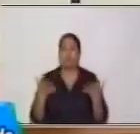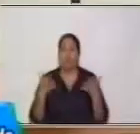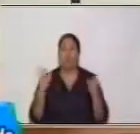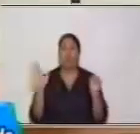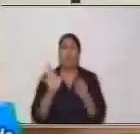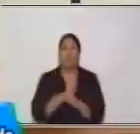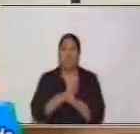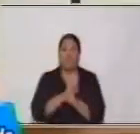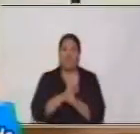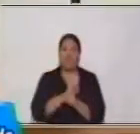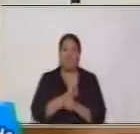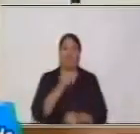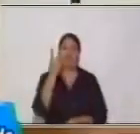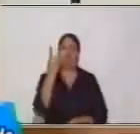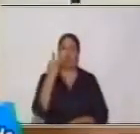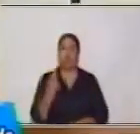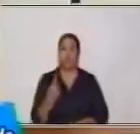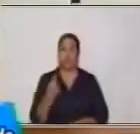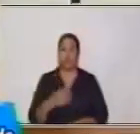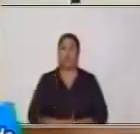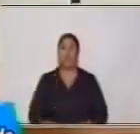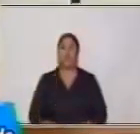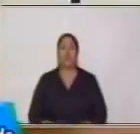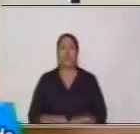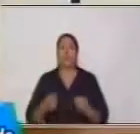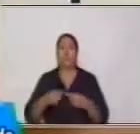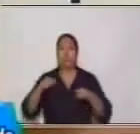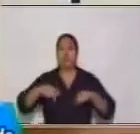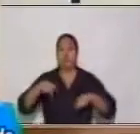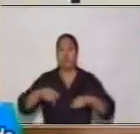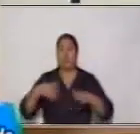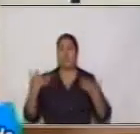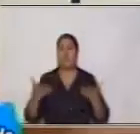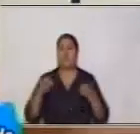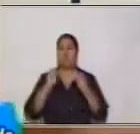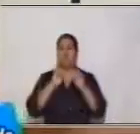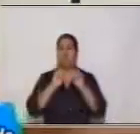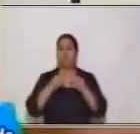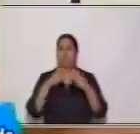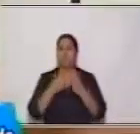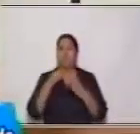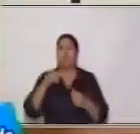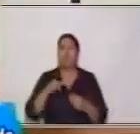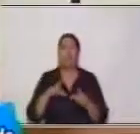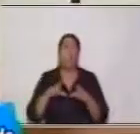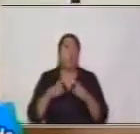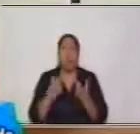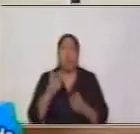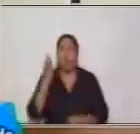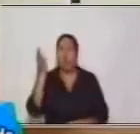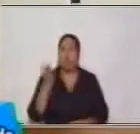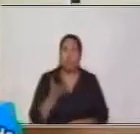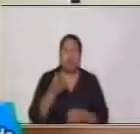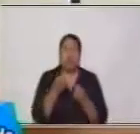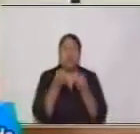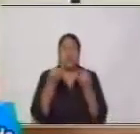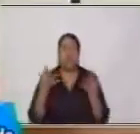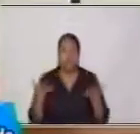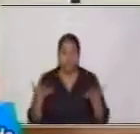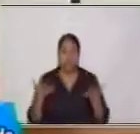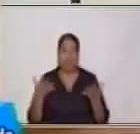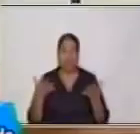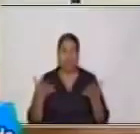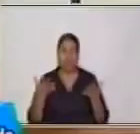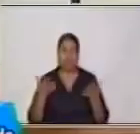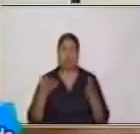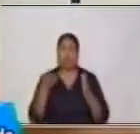anterior y en ese que estamos desarrollando el día de hoy, estamos viendo lo que es la parte fraccionaria de los números